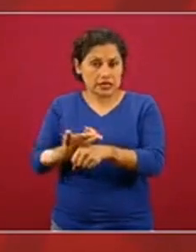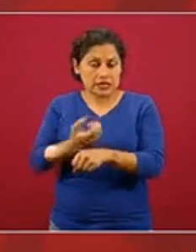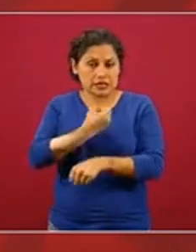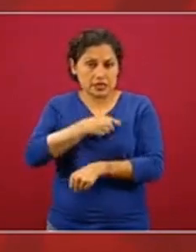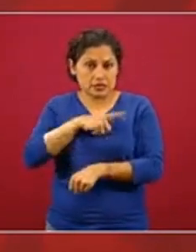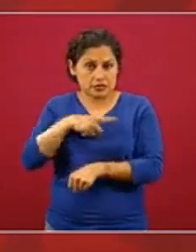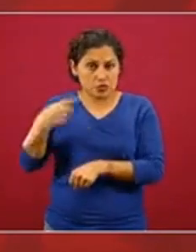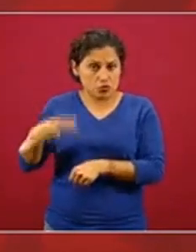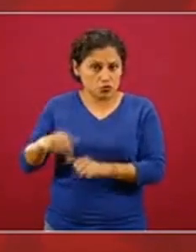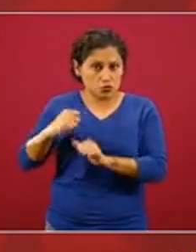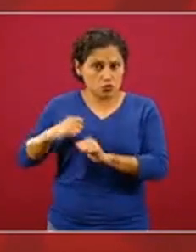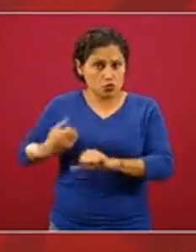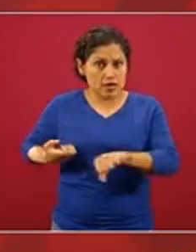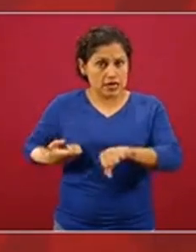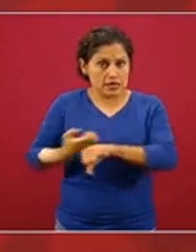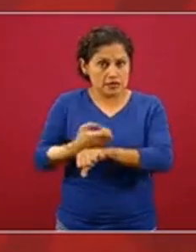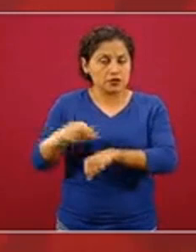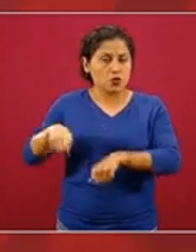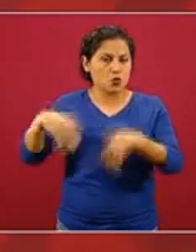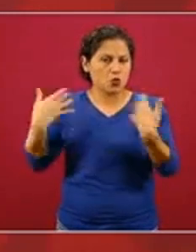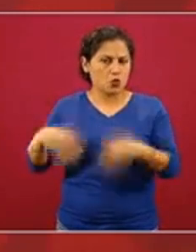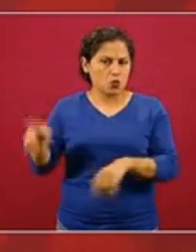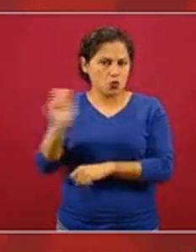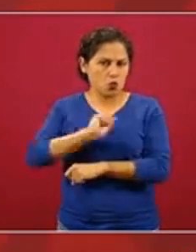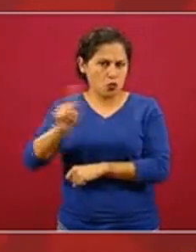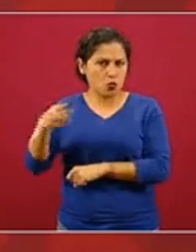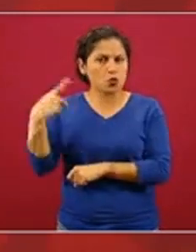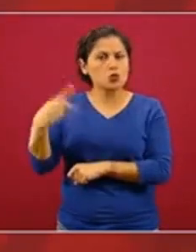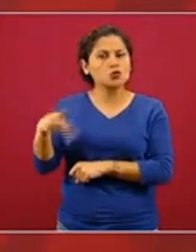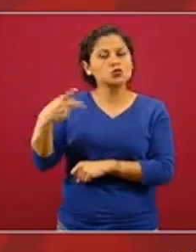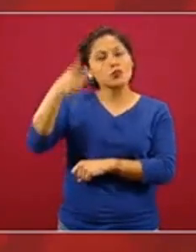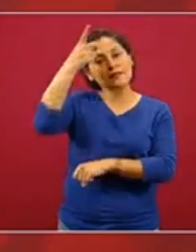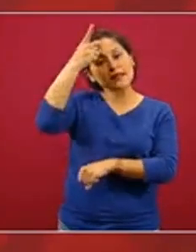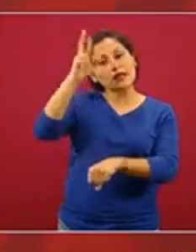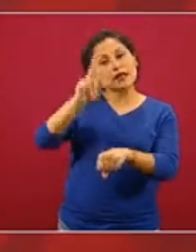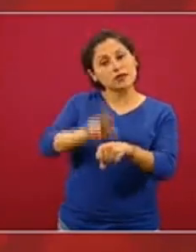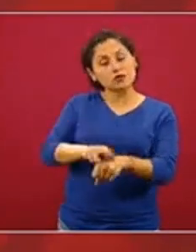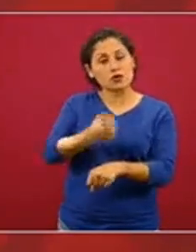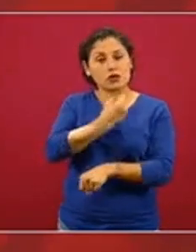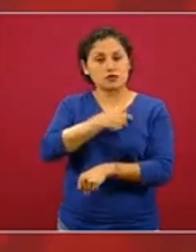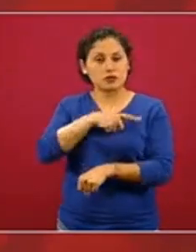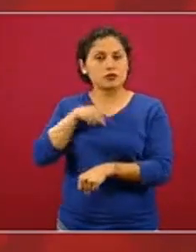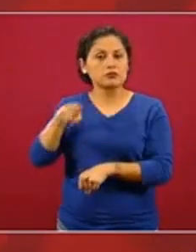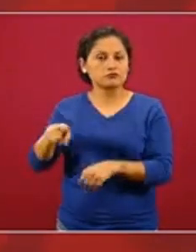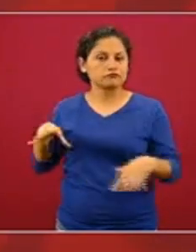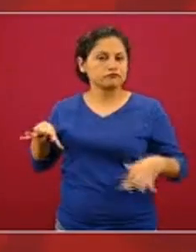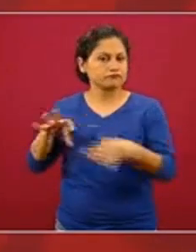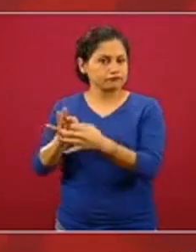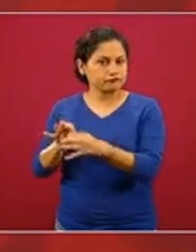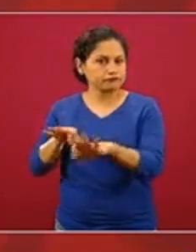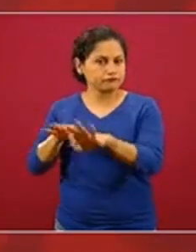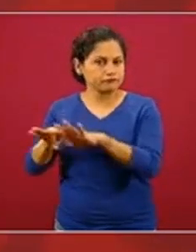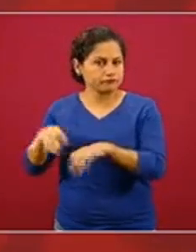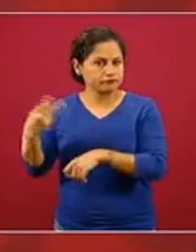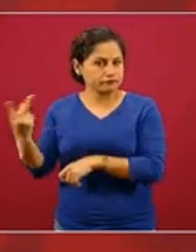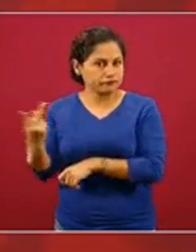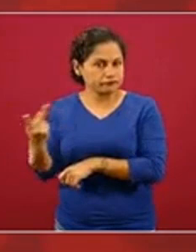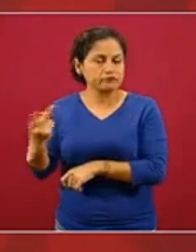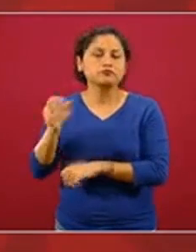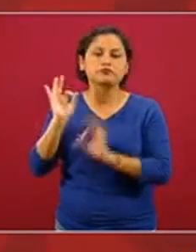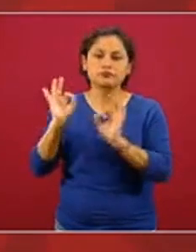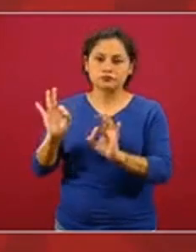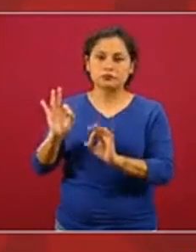muy competente, su directora de los Servicios Estatales de Salud, y creo que están haciendo un buen trabajo. El Estado de Querétaro